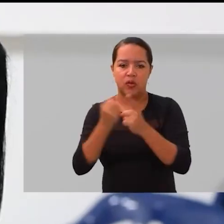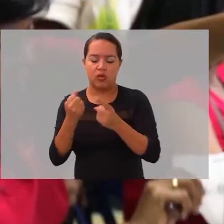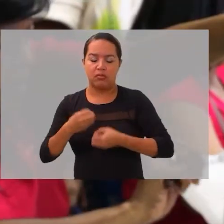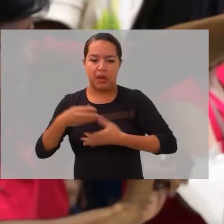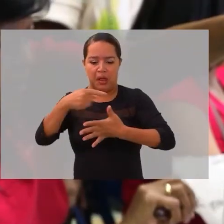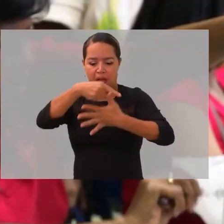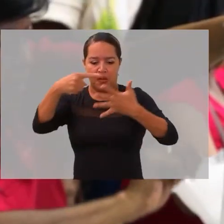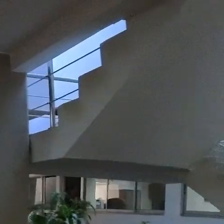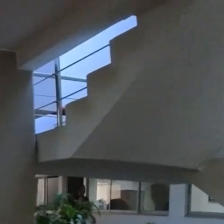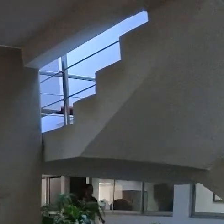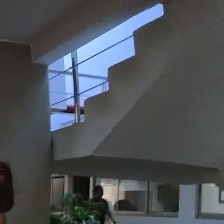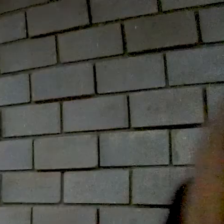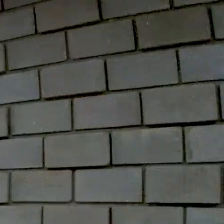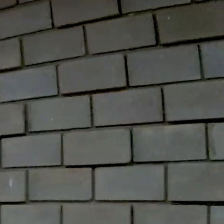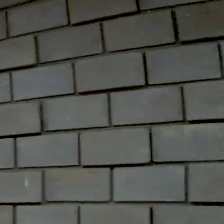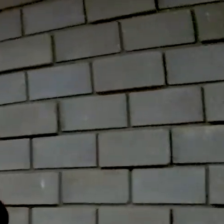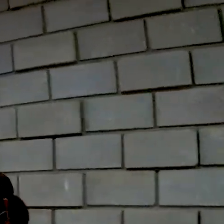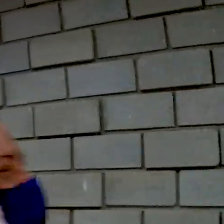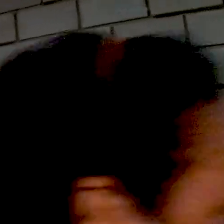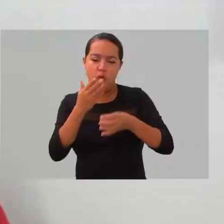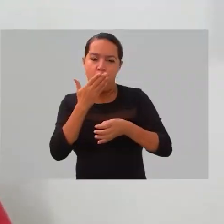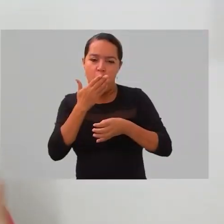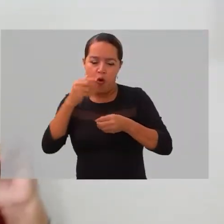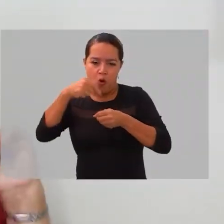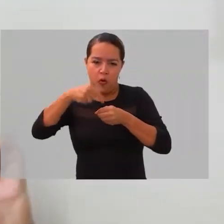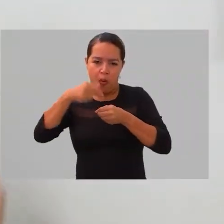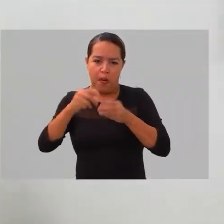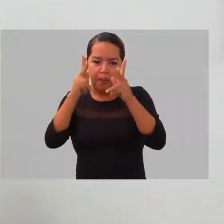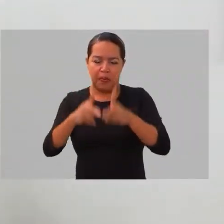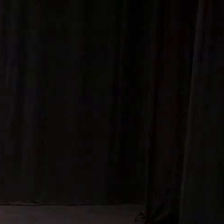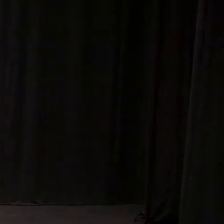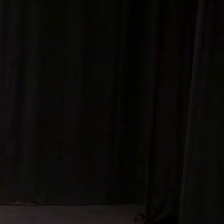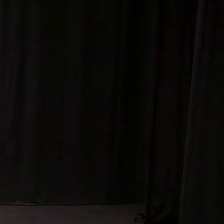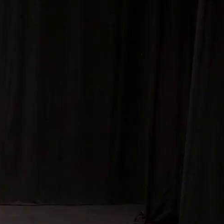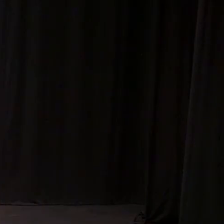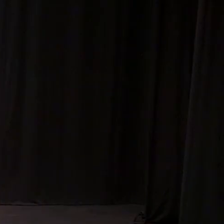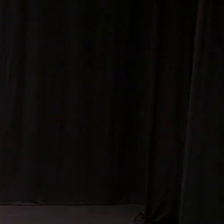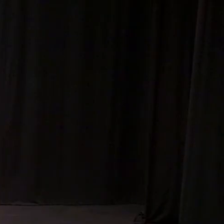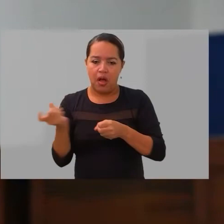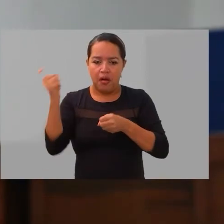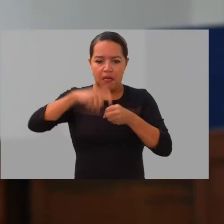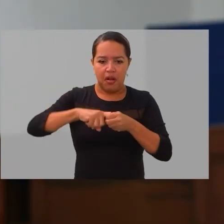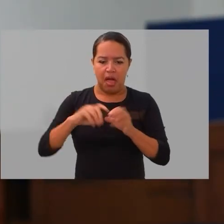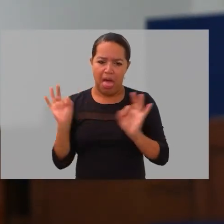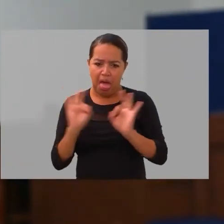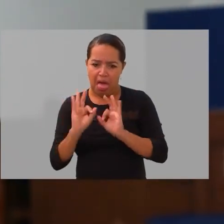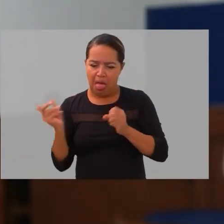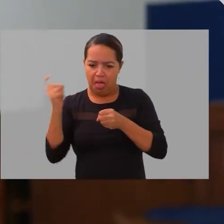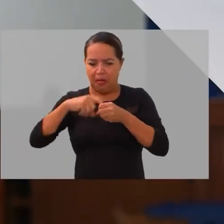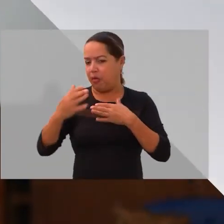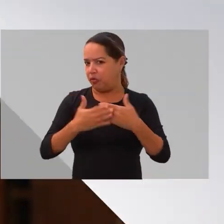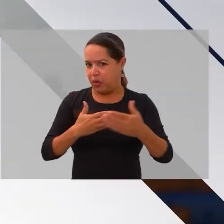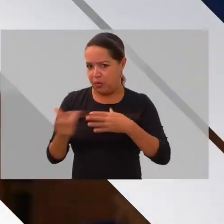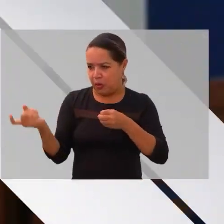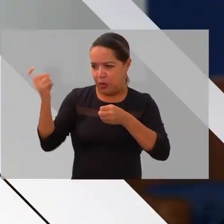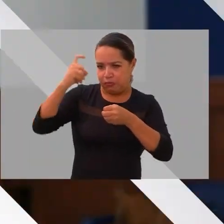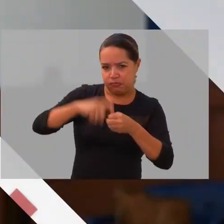programas como el Club Arhuac o Caja Mag para personas mayores de 50 años, afiliados y no afiliados.